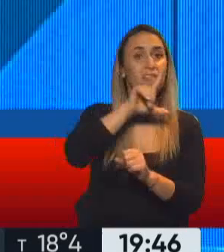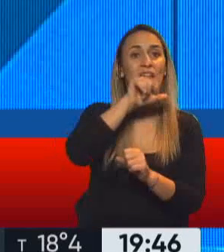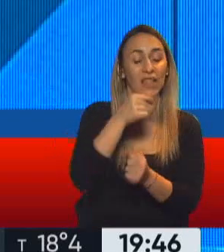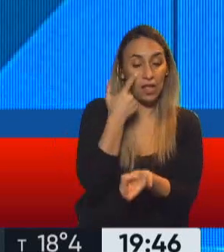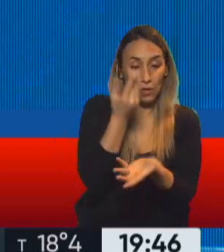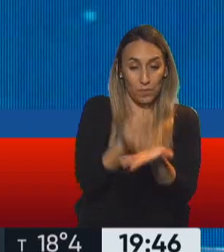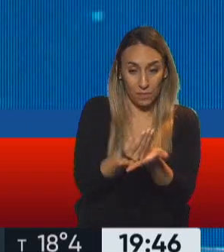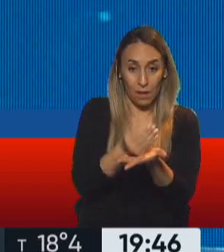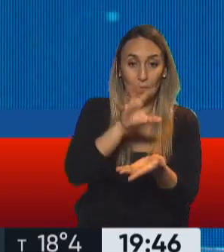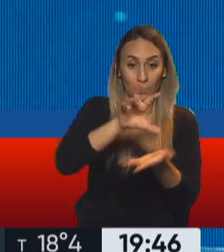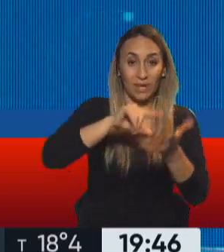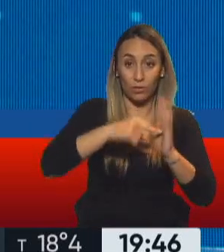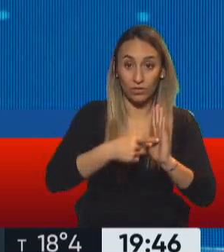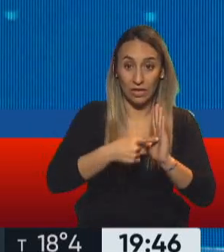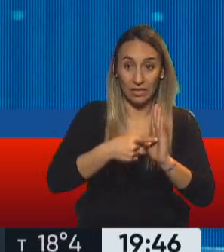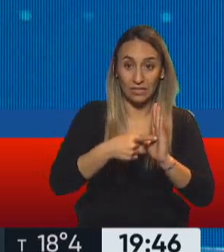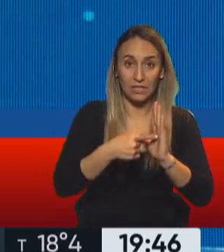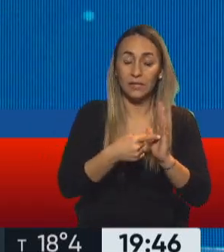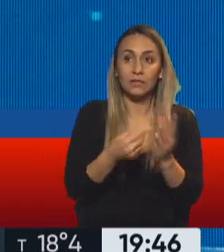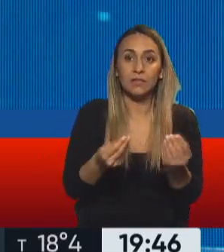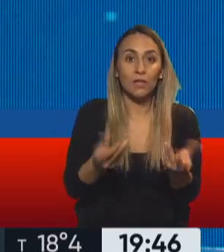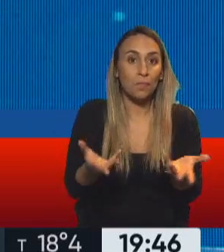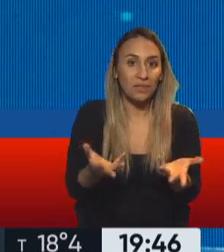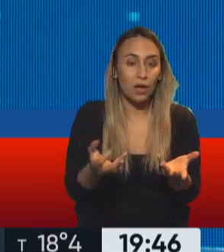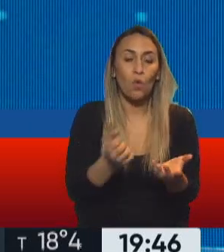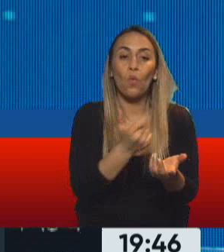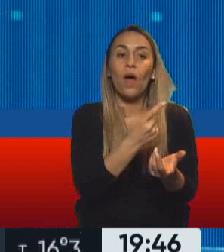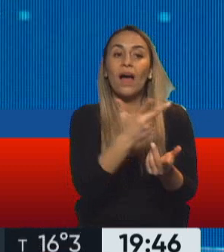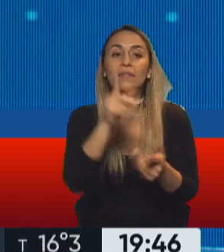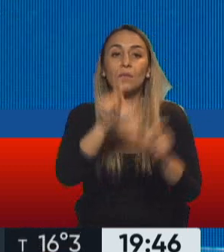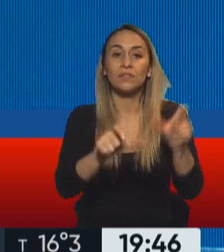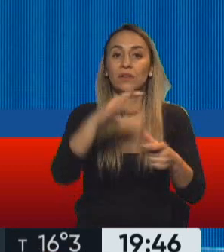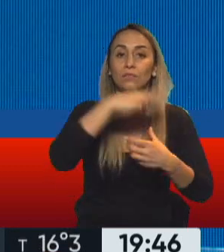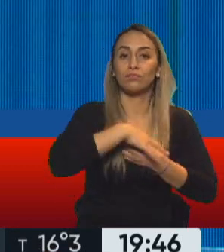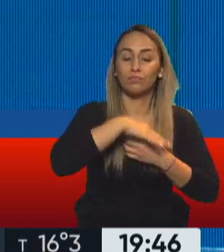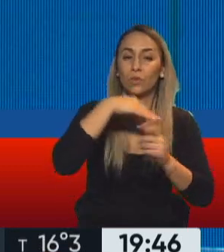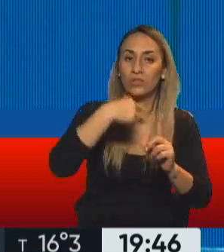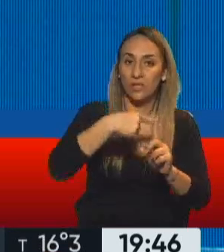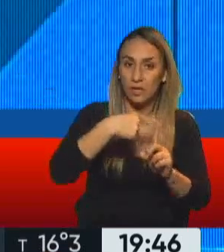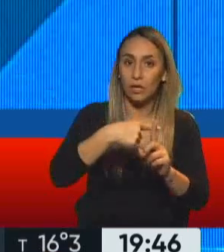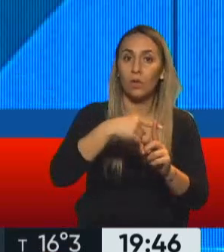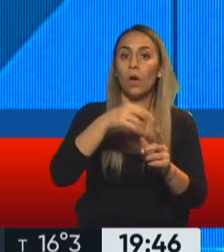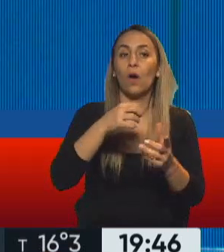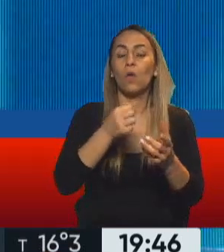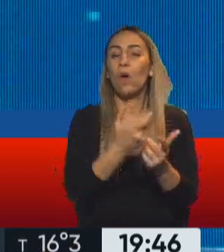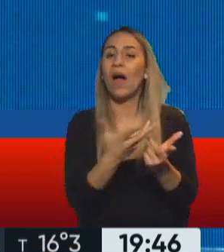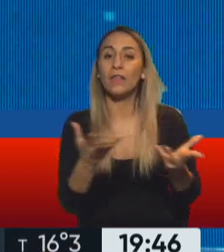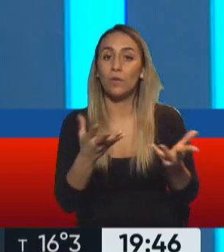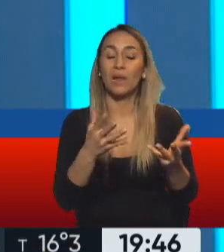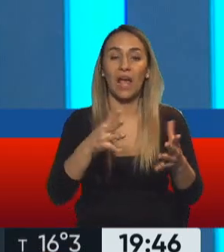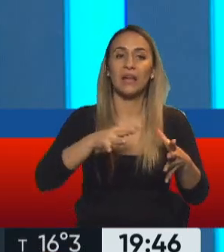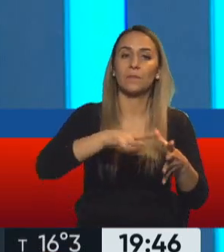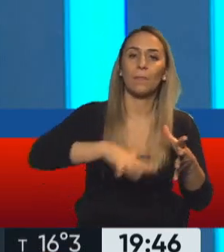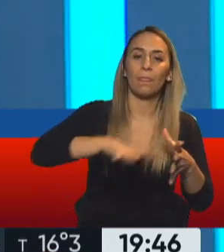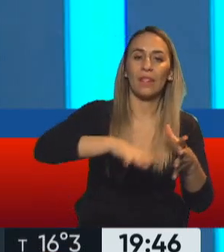¿qué tiene que suceder? ¿Cuántos números, cuántos casos para que estemos hablando ya de circulación comunitaria? Se dice circulación